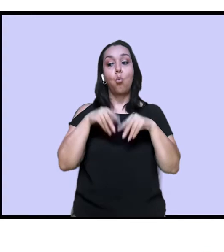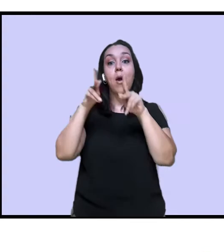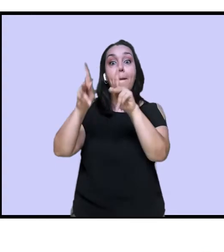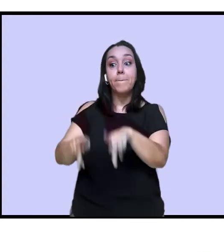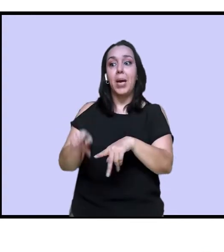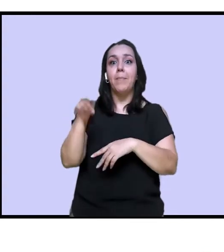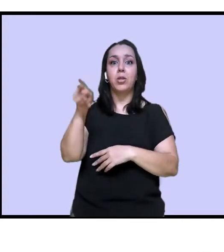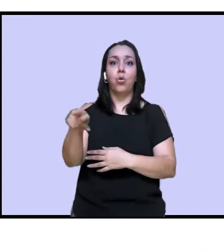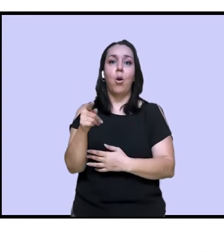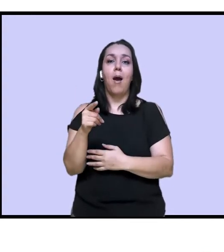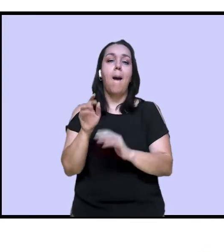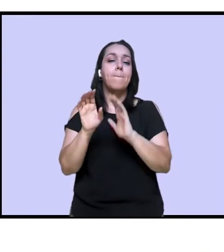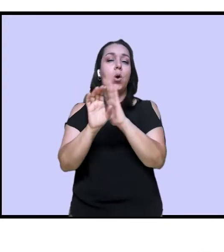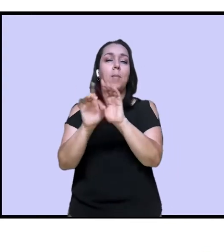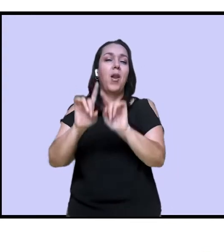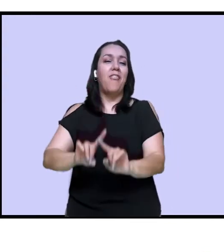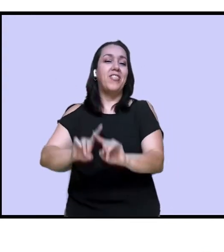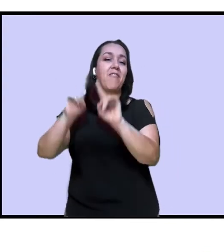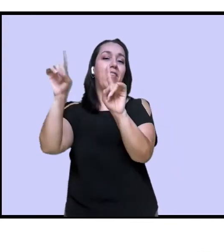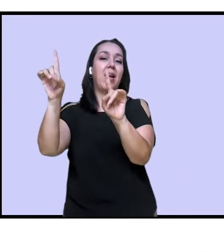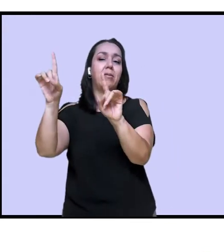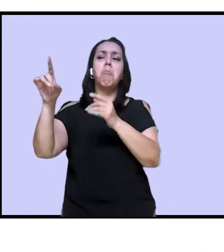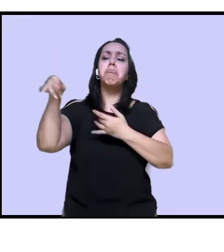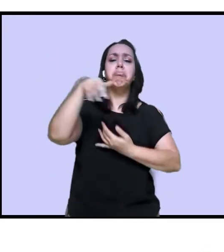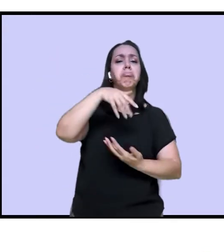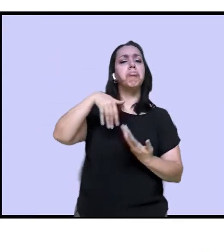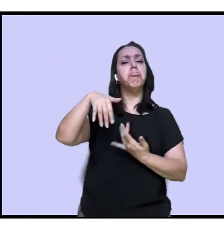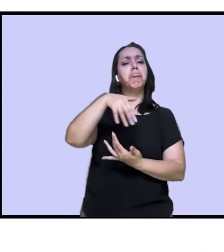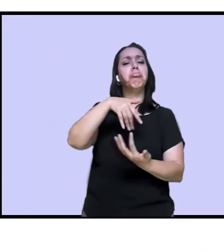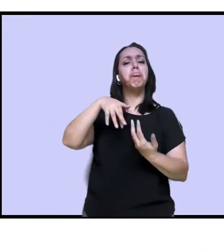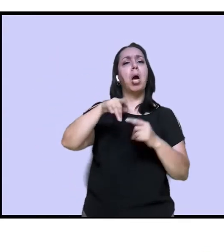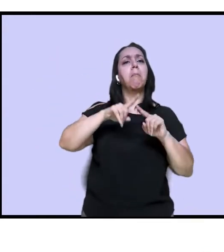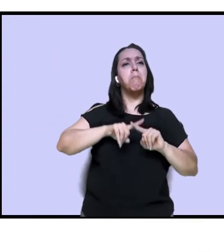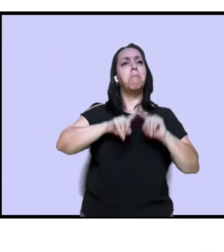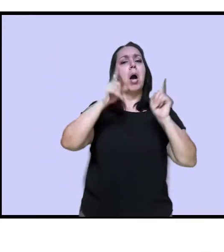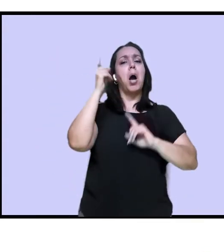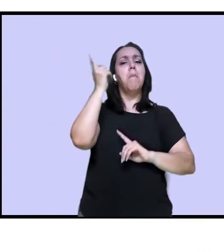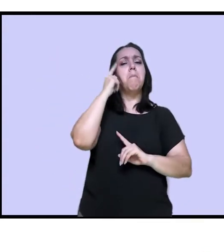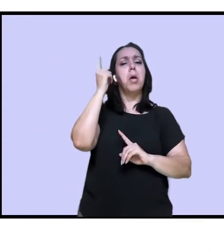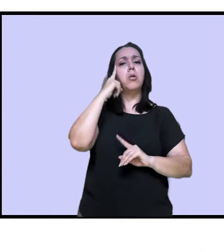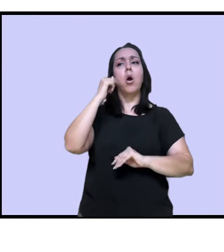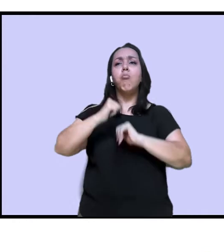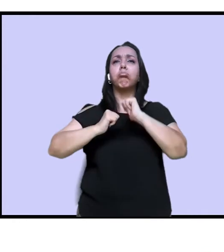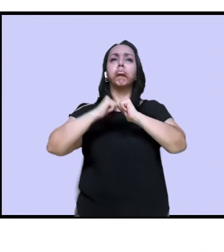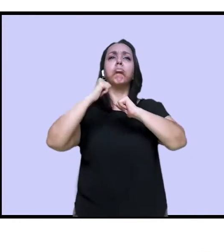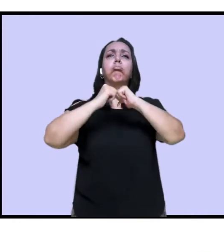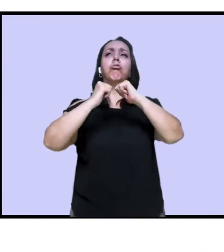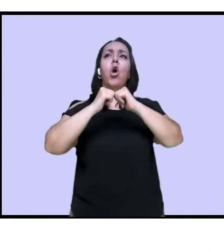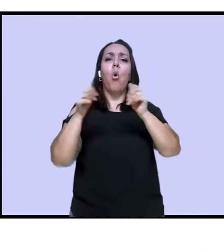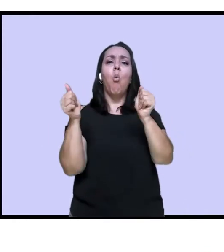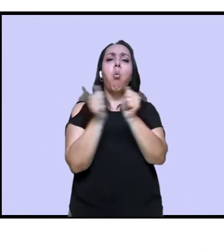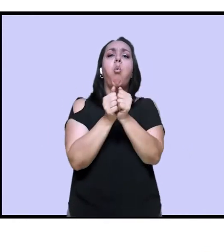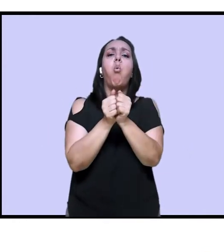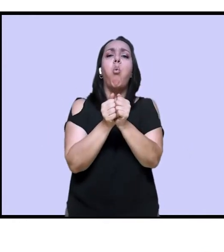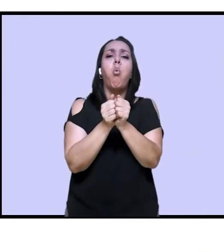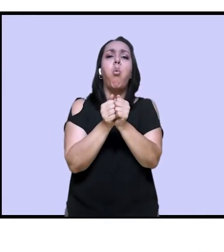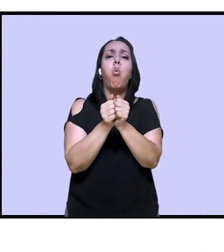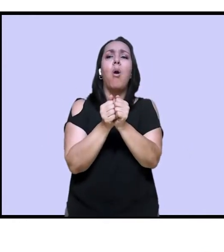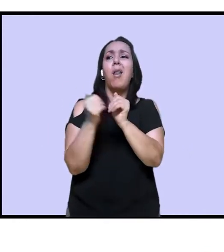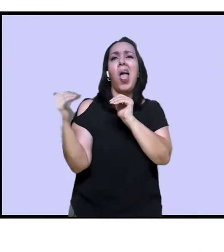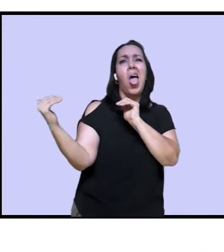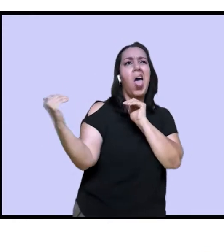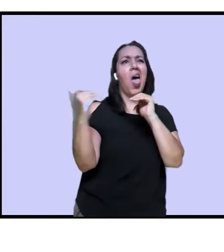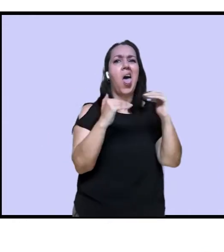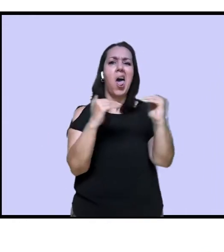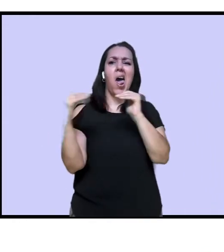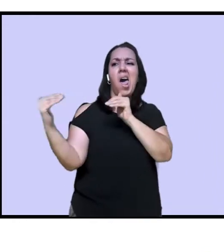una persona que piensa en verde convive con una persona que vive en azul, construyen algo en conjunto sin